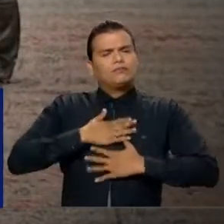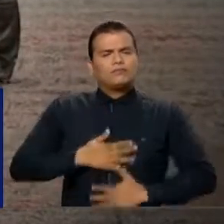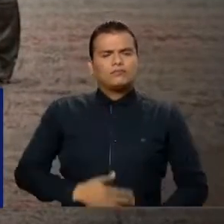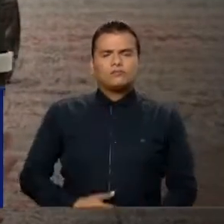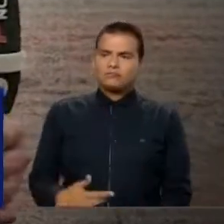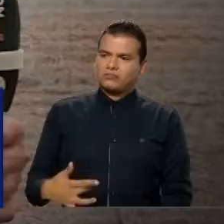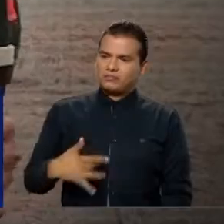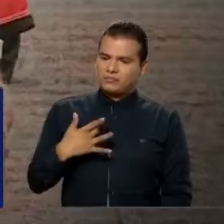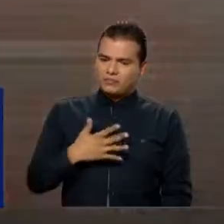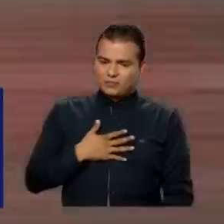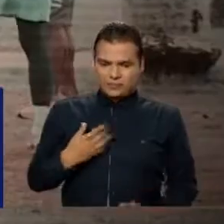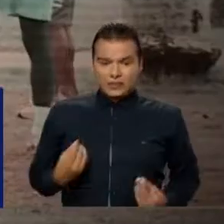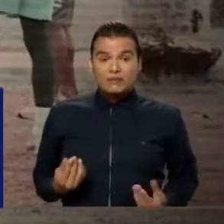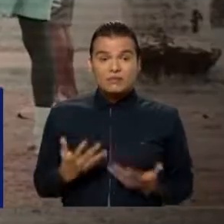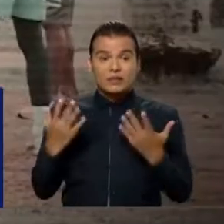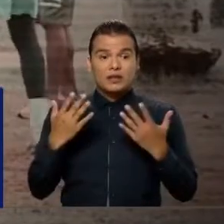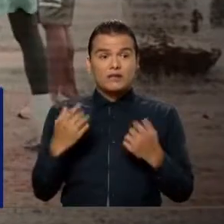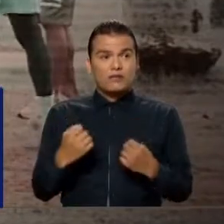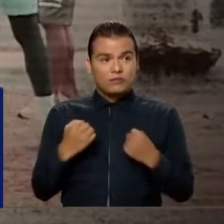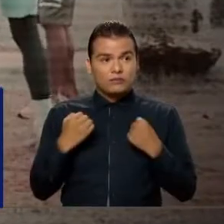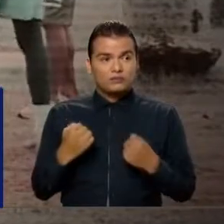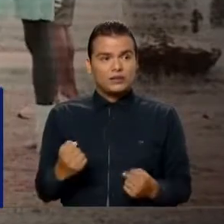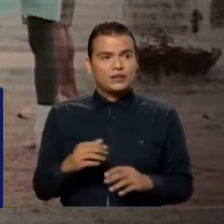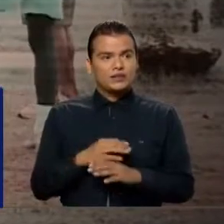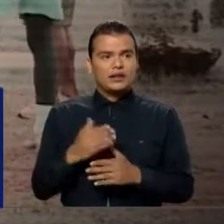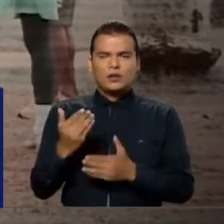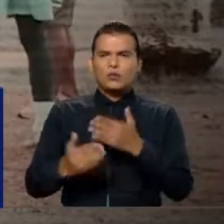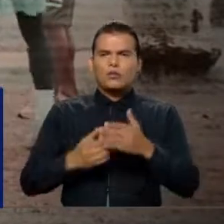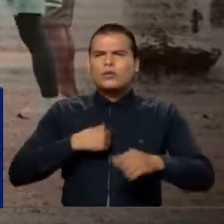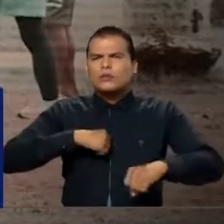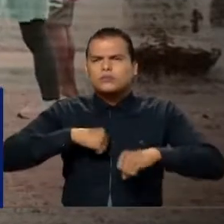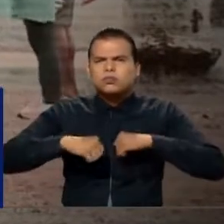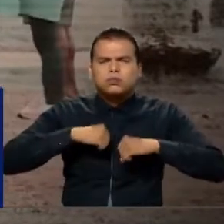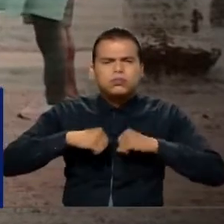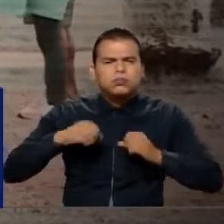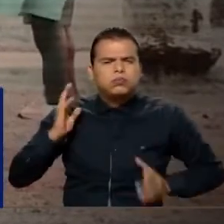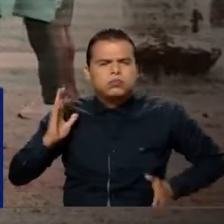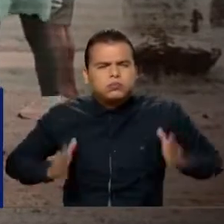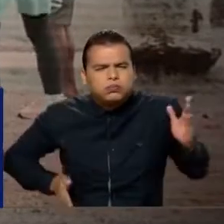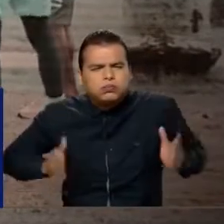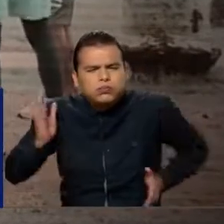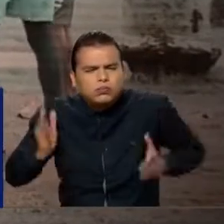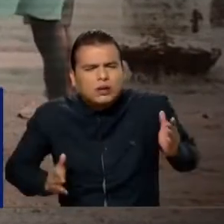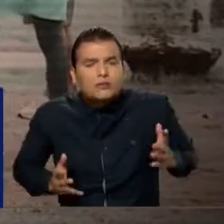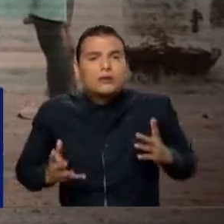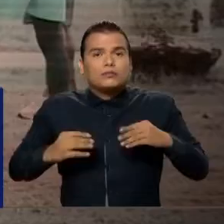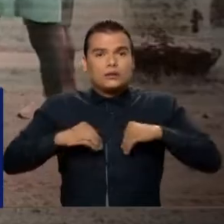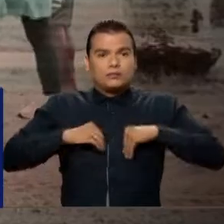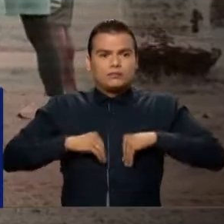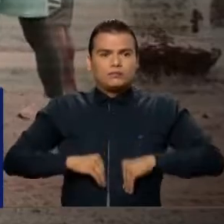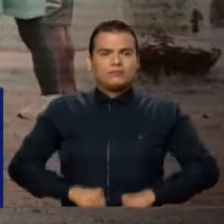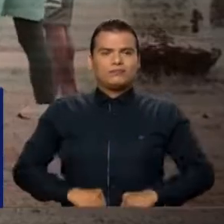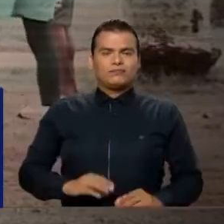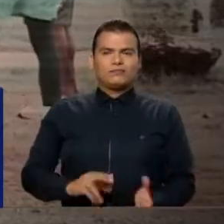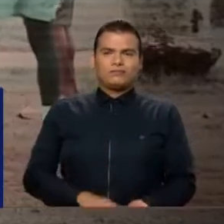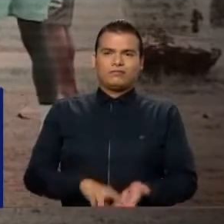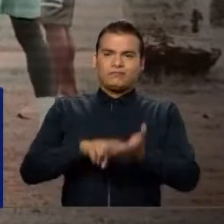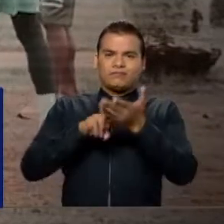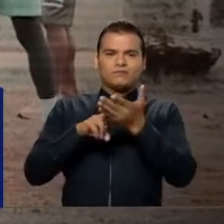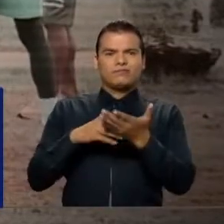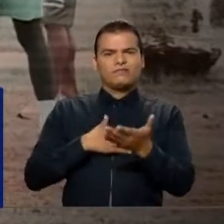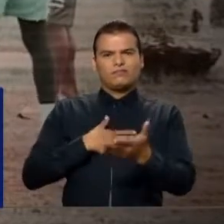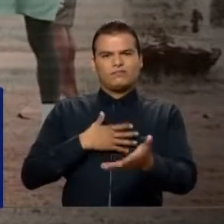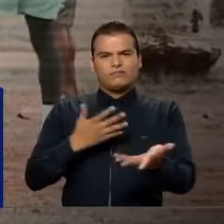sentir que estamos vivos. A medida que voy haciendo maratones, pues voy como recuperando mi